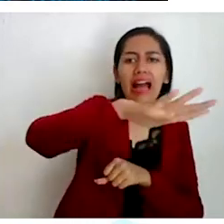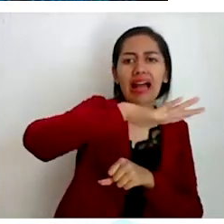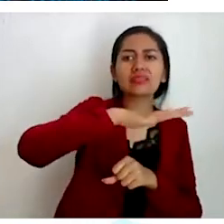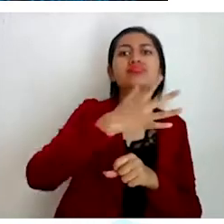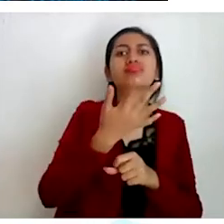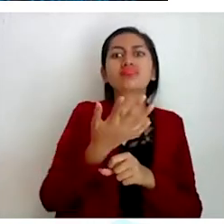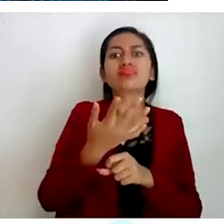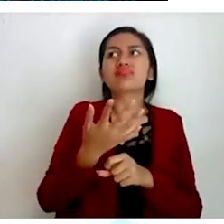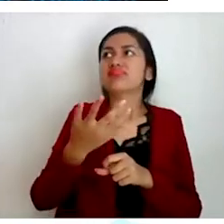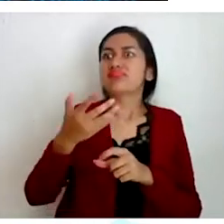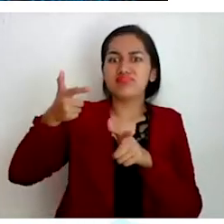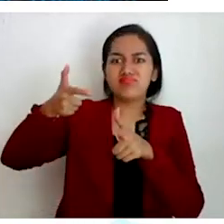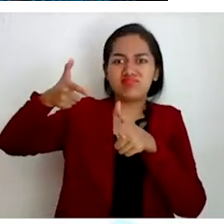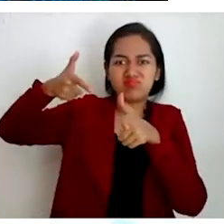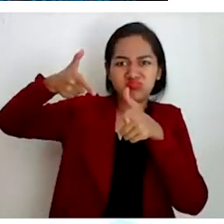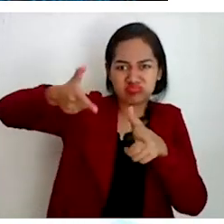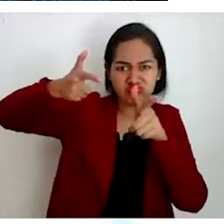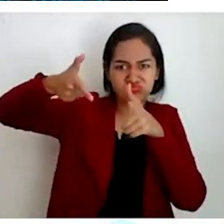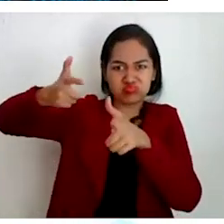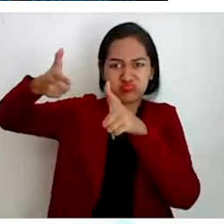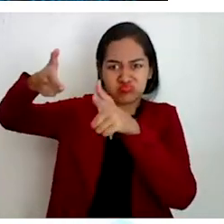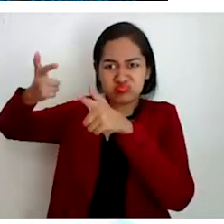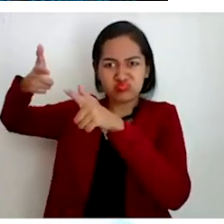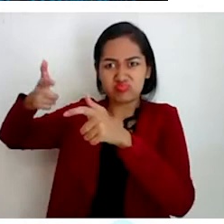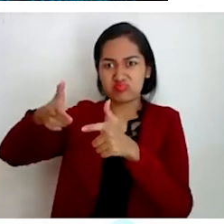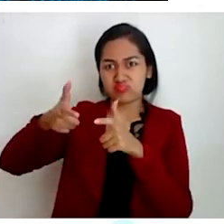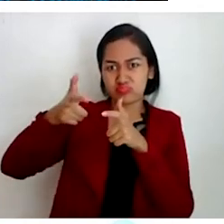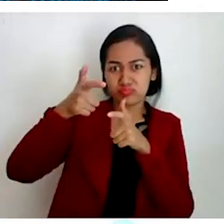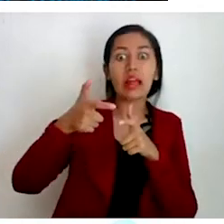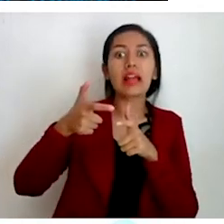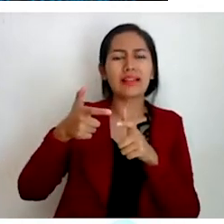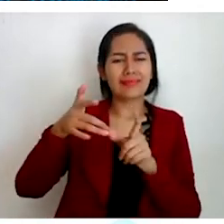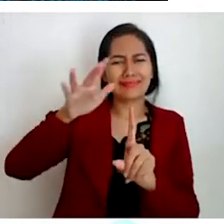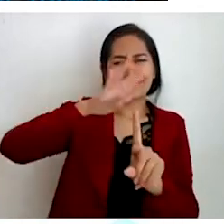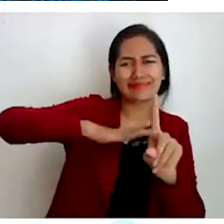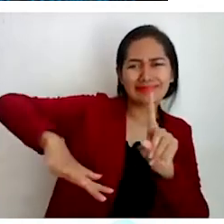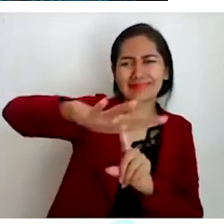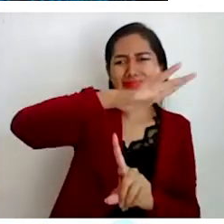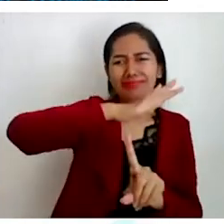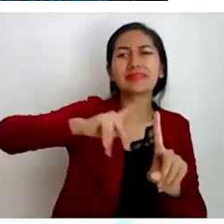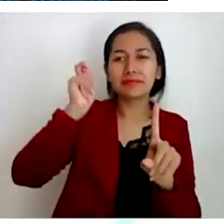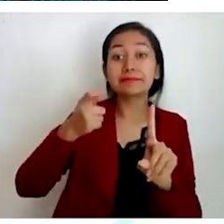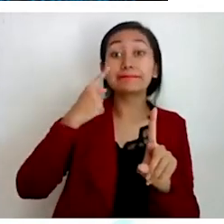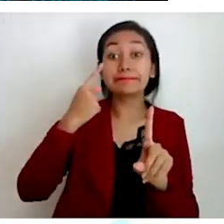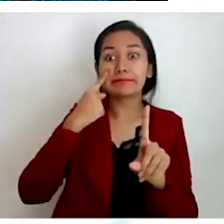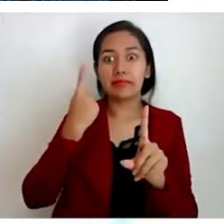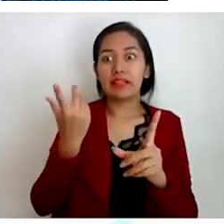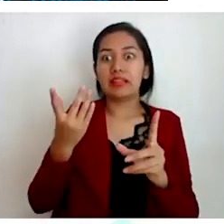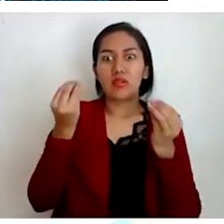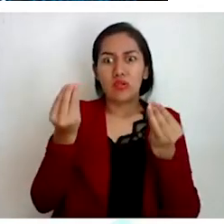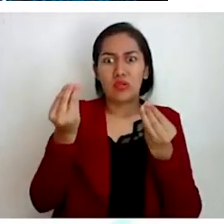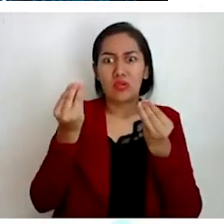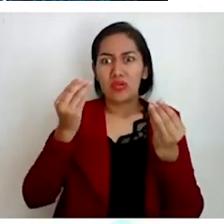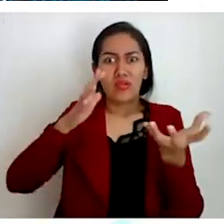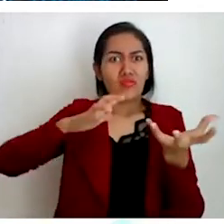nucleares. En ese momento había un gran temor de que la Guerra Fría convocara a una destrucción total